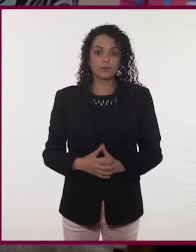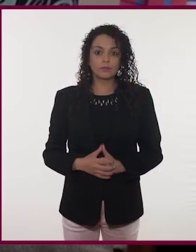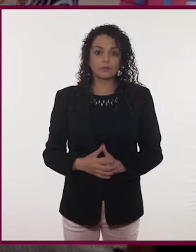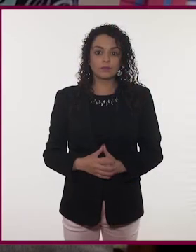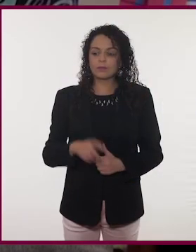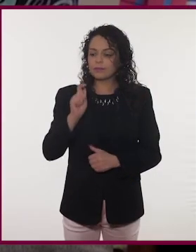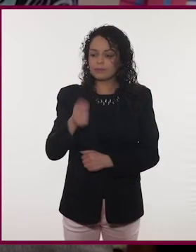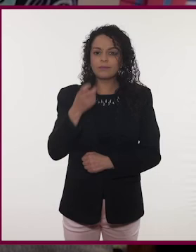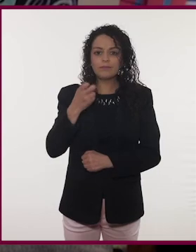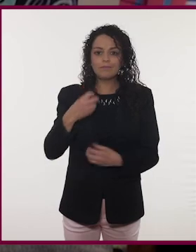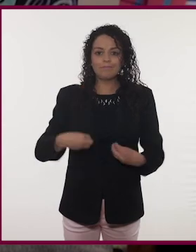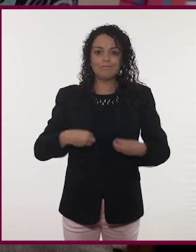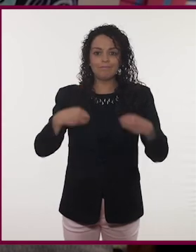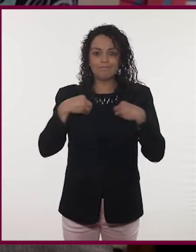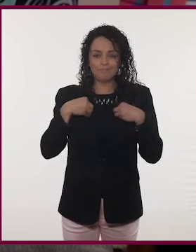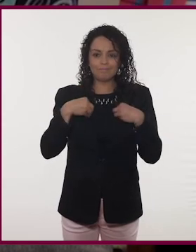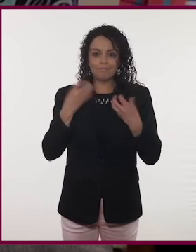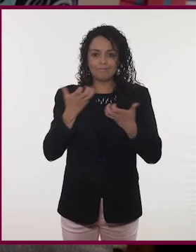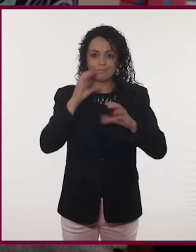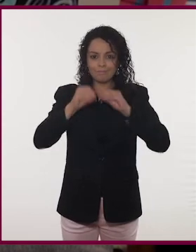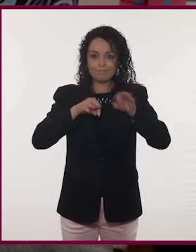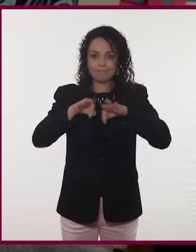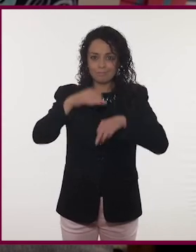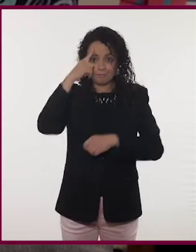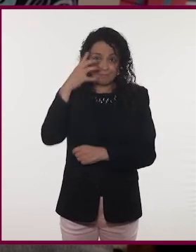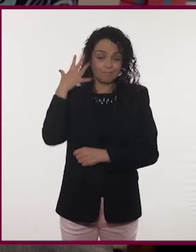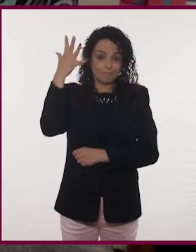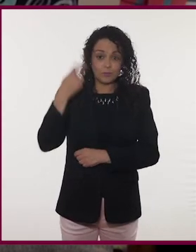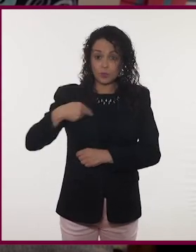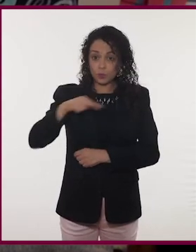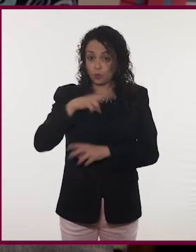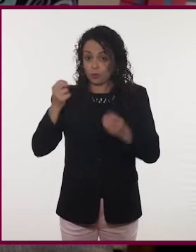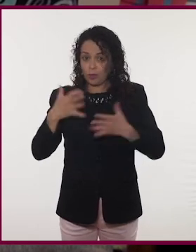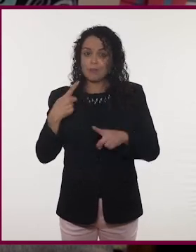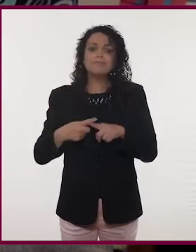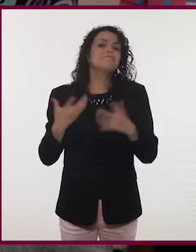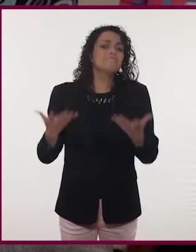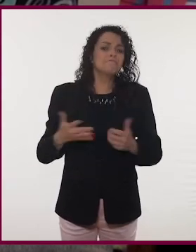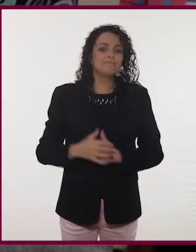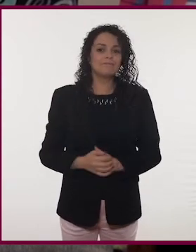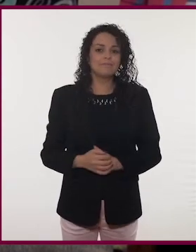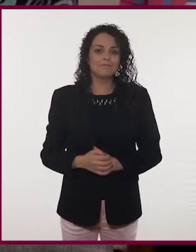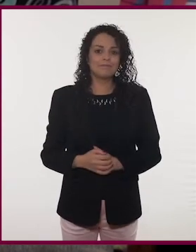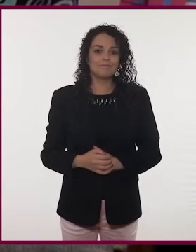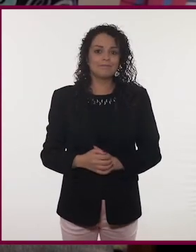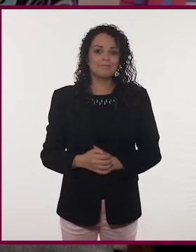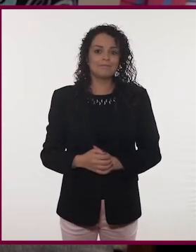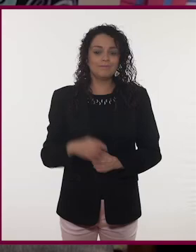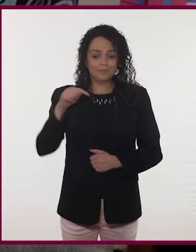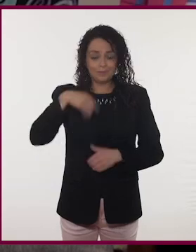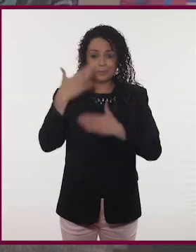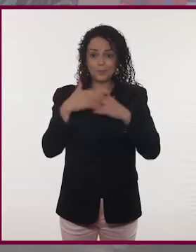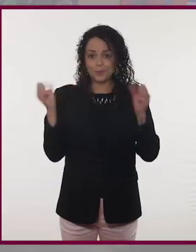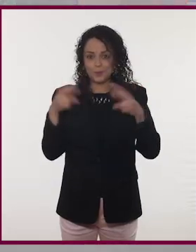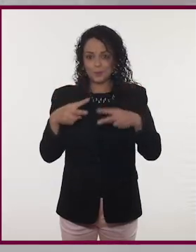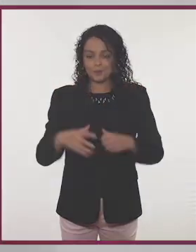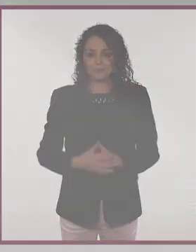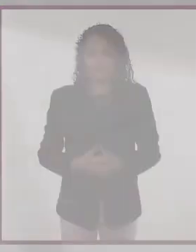Esto fue Vida Productiva. Si no lo hacemos nosotras, nosotros, ¿quién? Aquí nos encontramos.